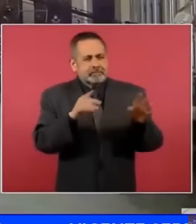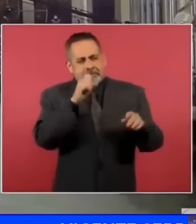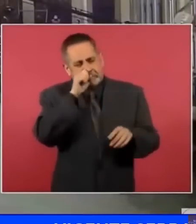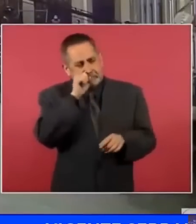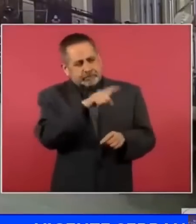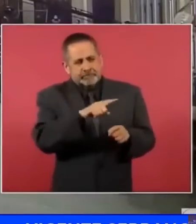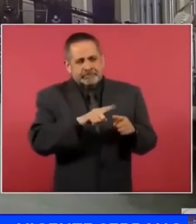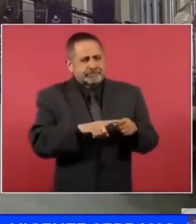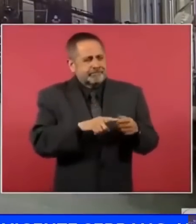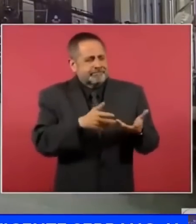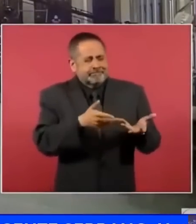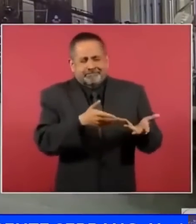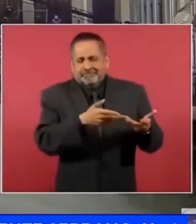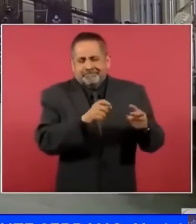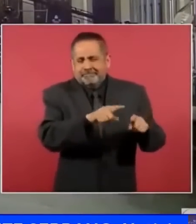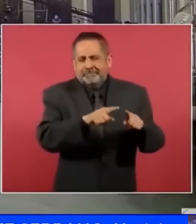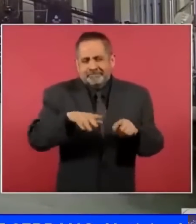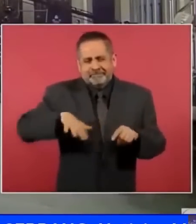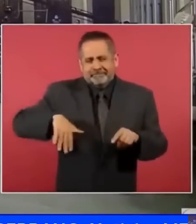señor del avión, pues